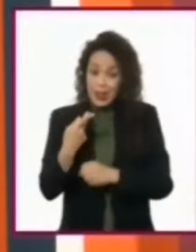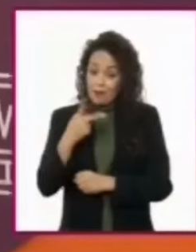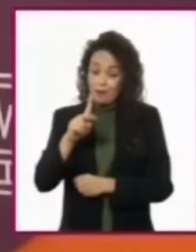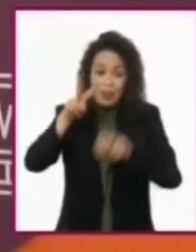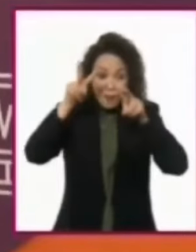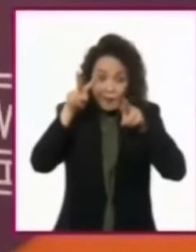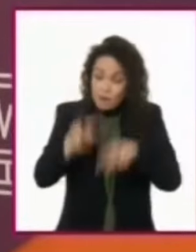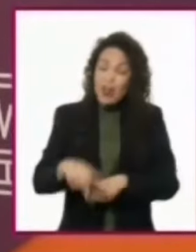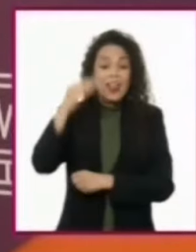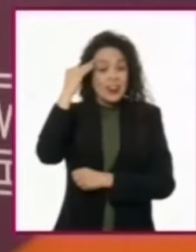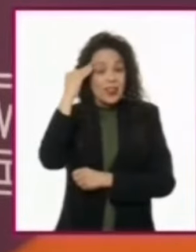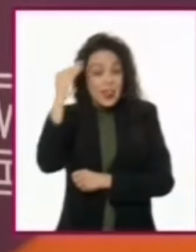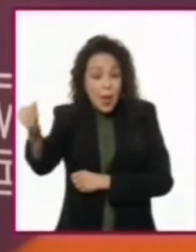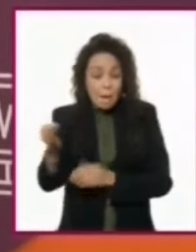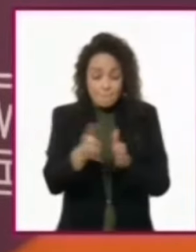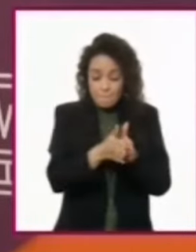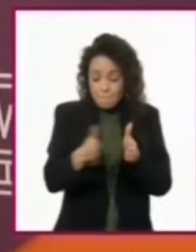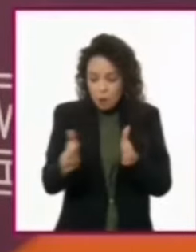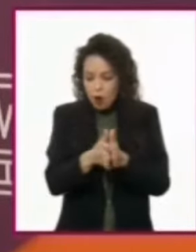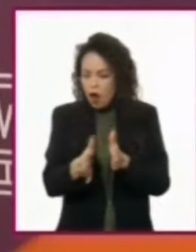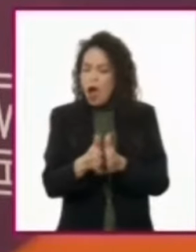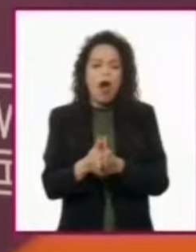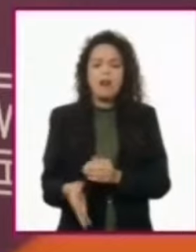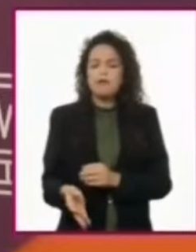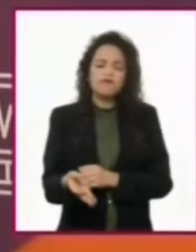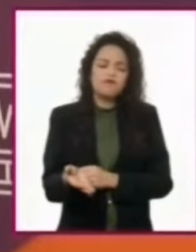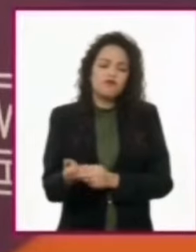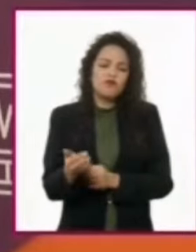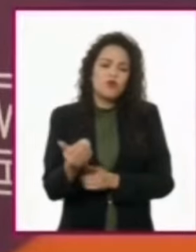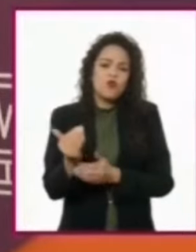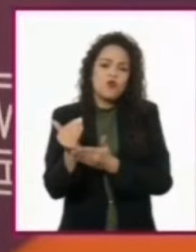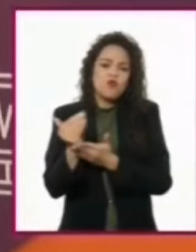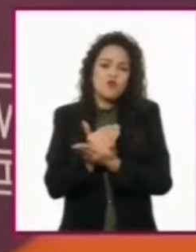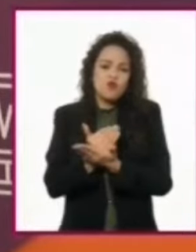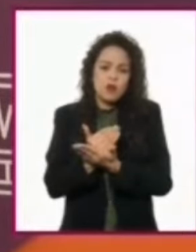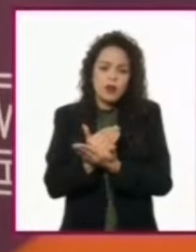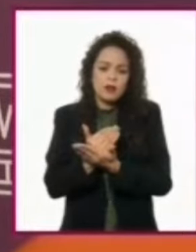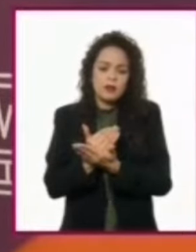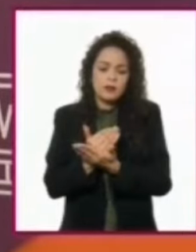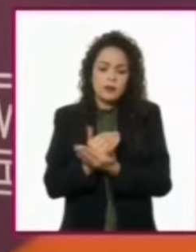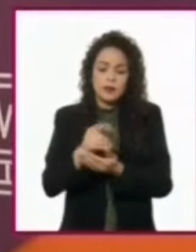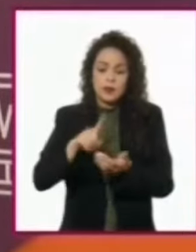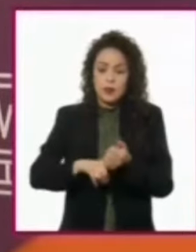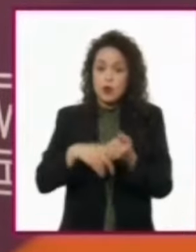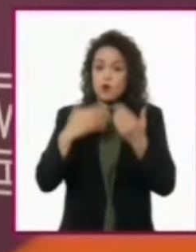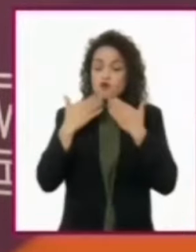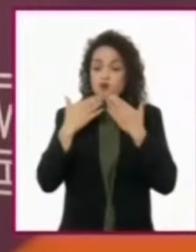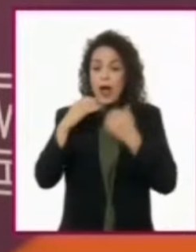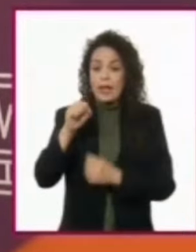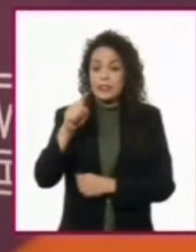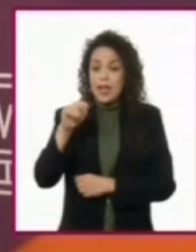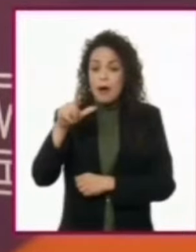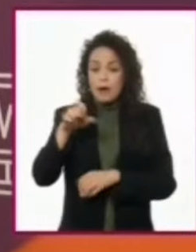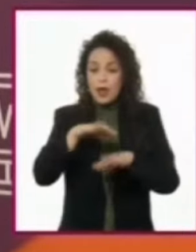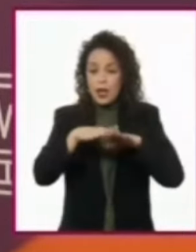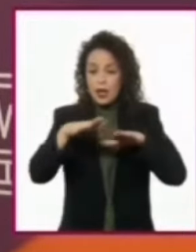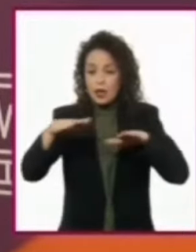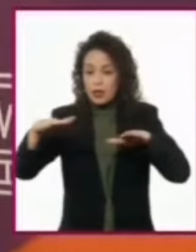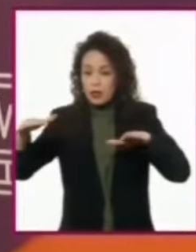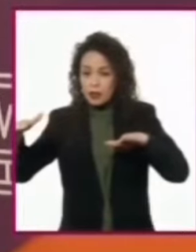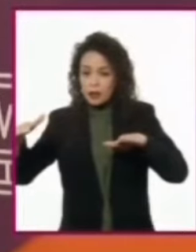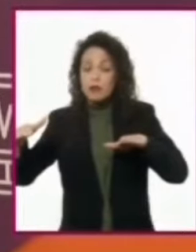tiempo, es un lapso muy corto para que las pequeñas inestabilidades primordiales